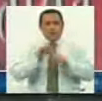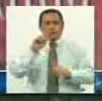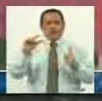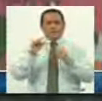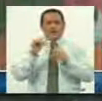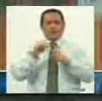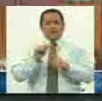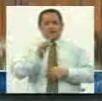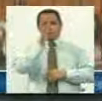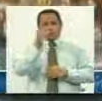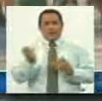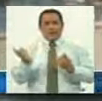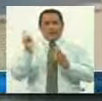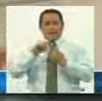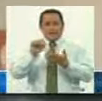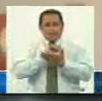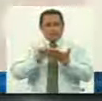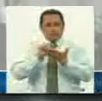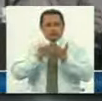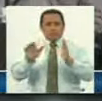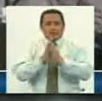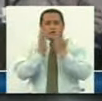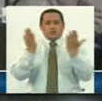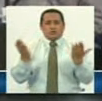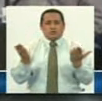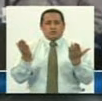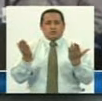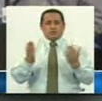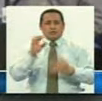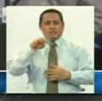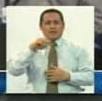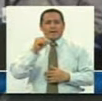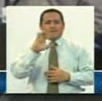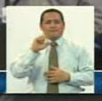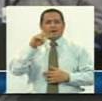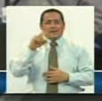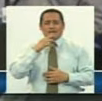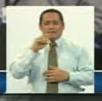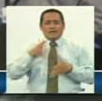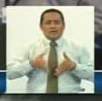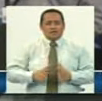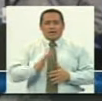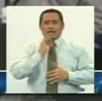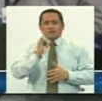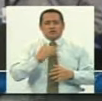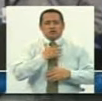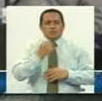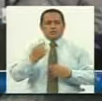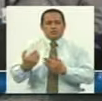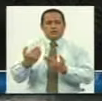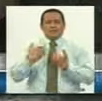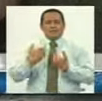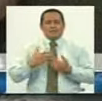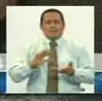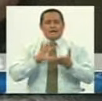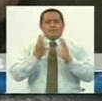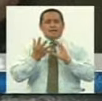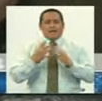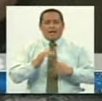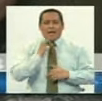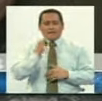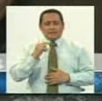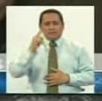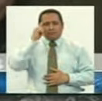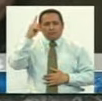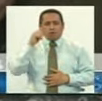frases irónicas, aún impresas en los diarios. Mafalda nació para ser así y no me gusta que me la vengan a cambiar. Así la